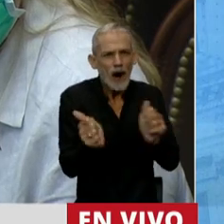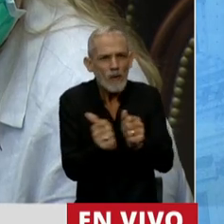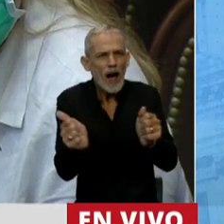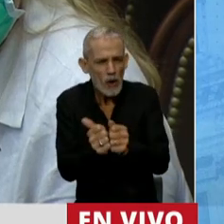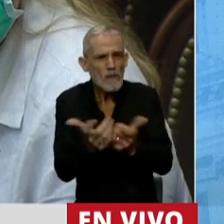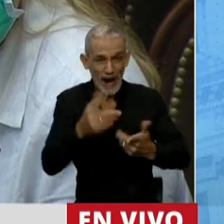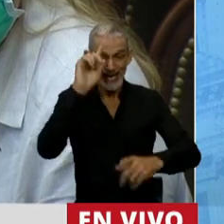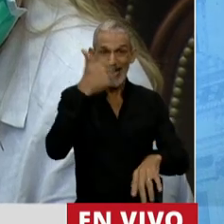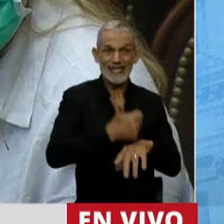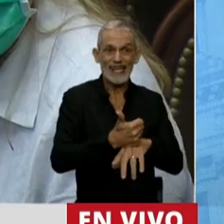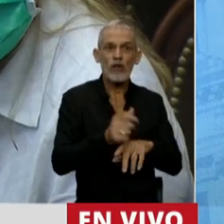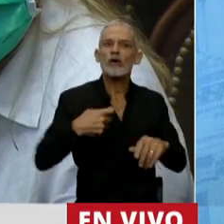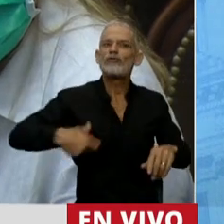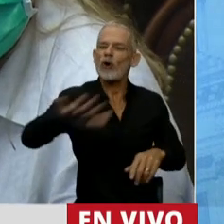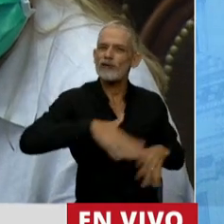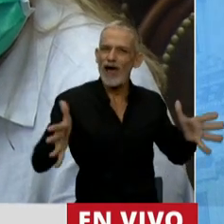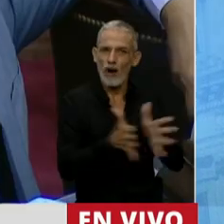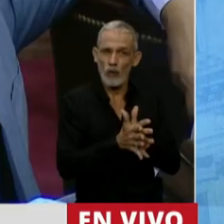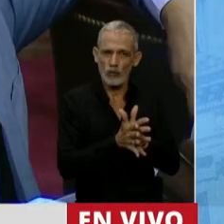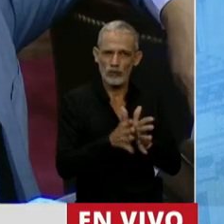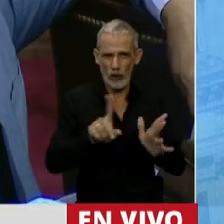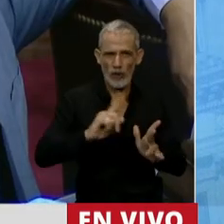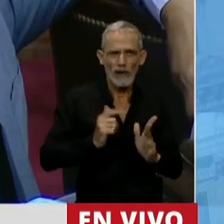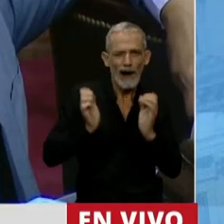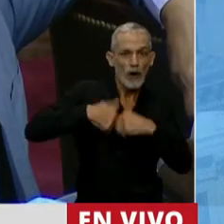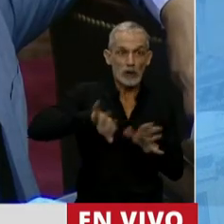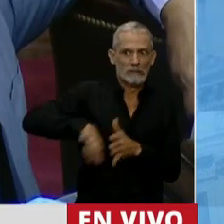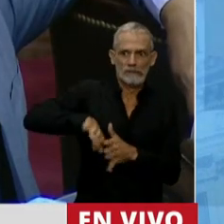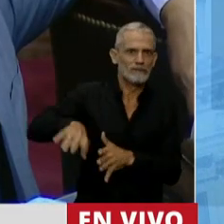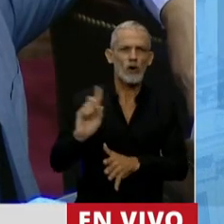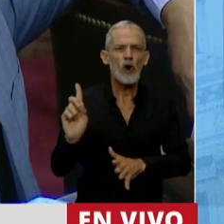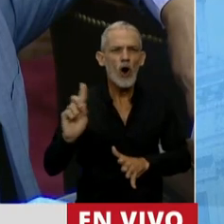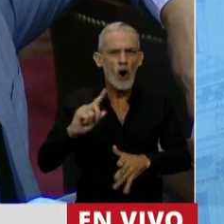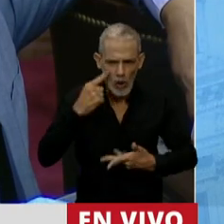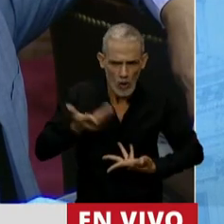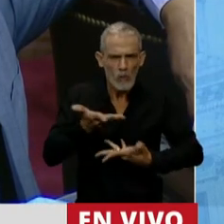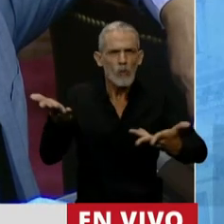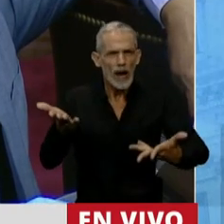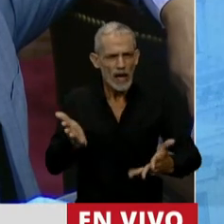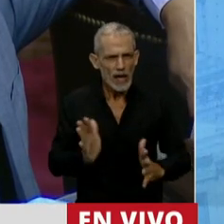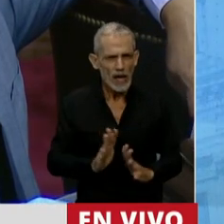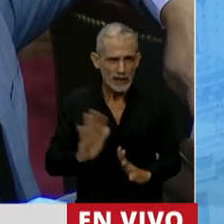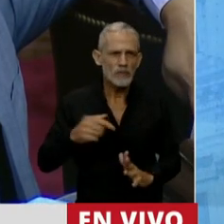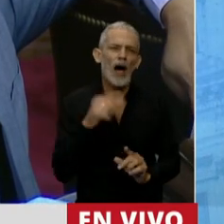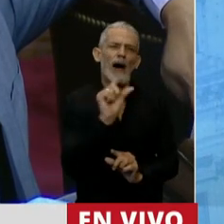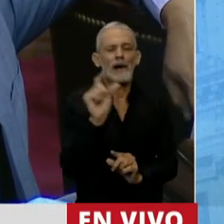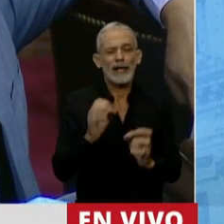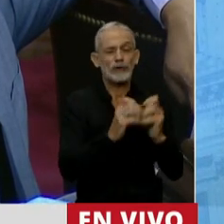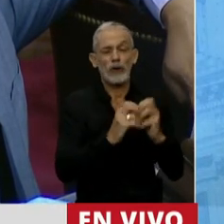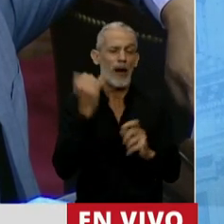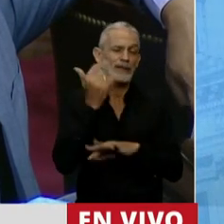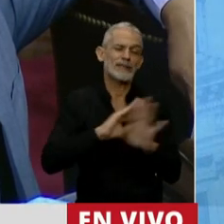con el Estado, la sociedad toda. Que diga, no nos relegamos, no escondemos esta realidad. Porque también es muy fácil dedicarle un rato nomás a este